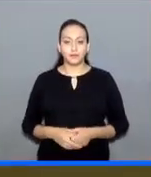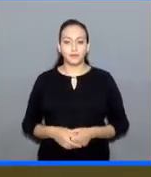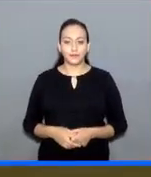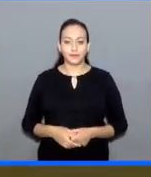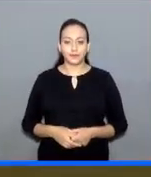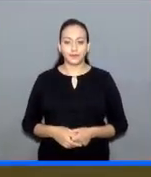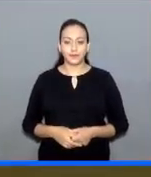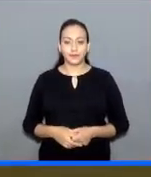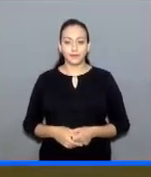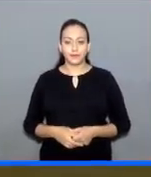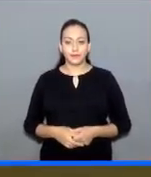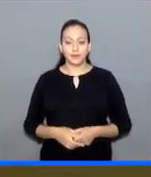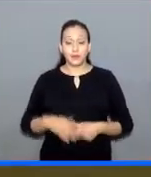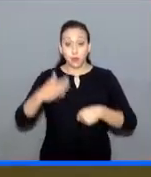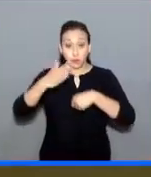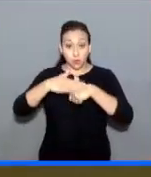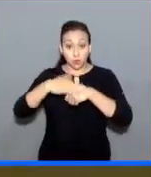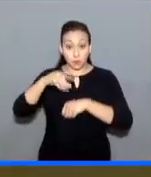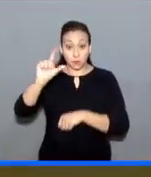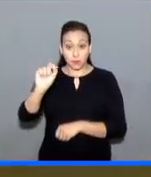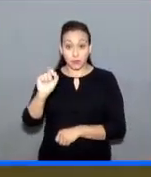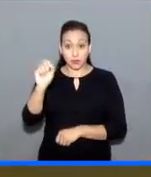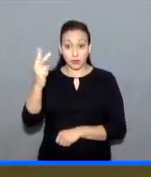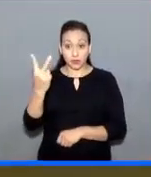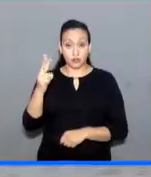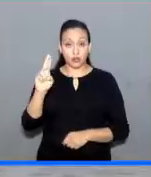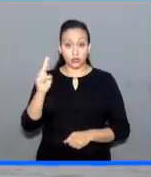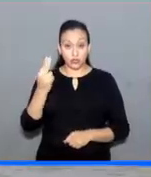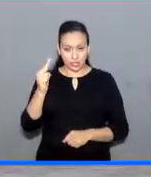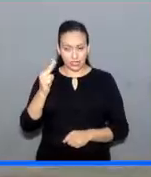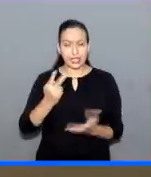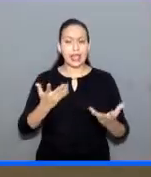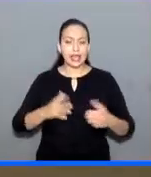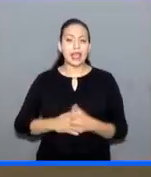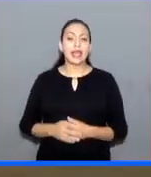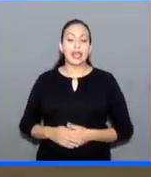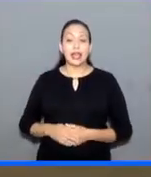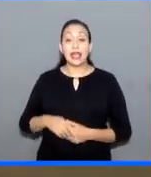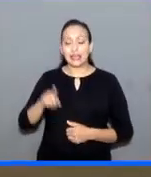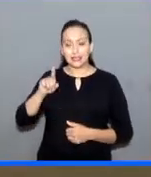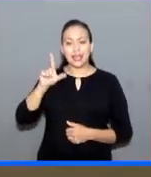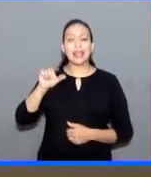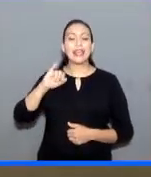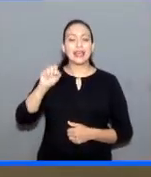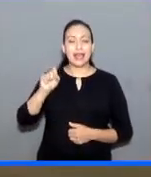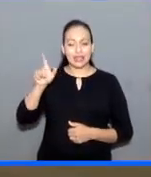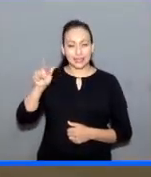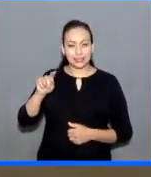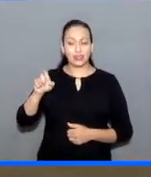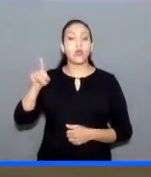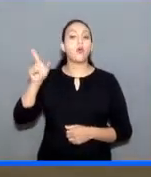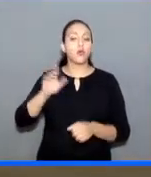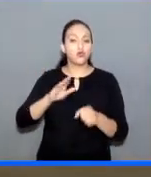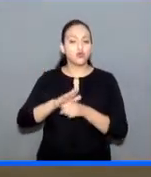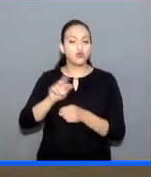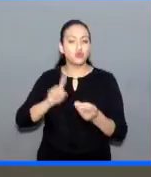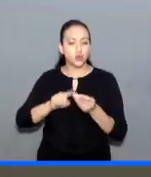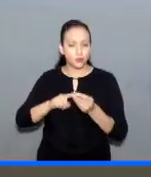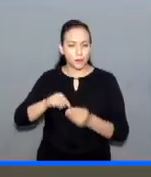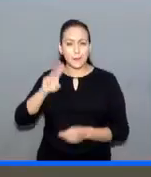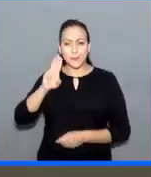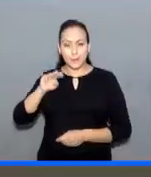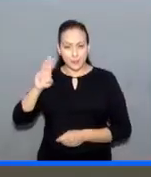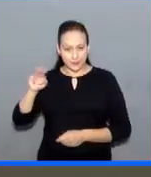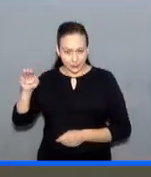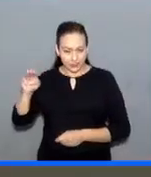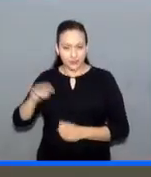El próximo 22 de noviembre se realizará en Janitzio, una de las islas del lago de Pátzcuaro, Michoacán, el encuentro